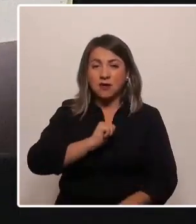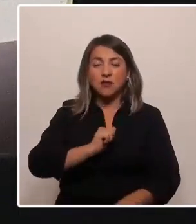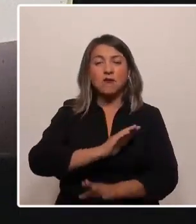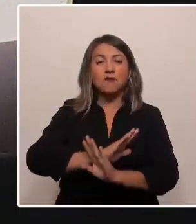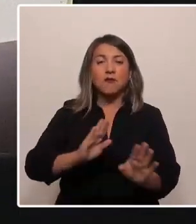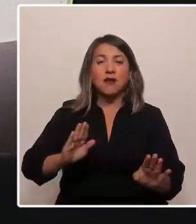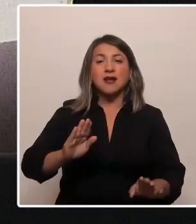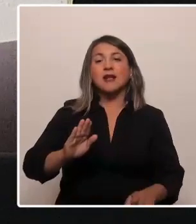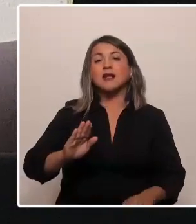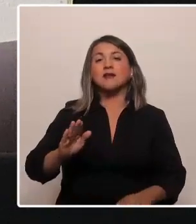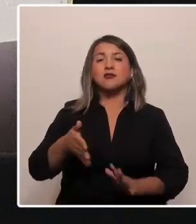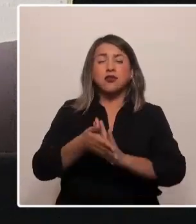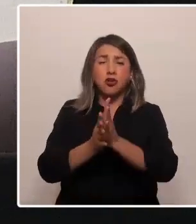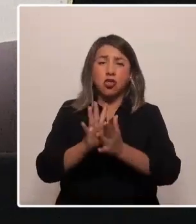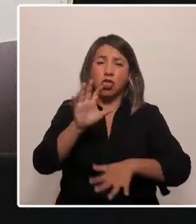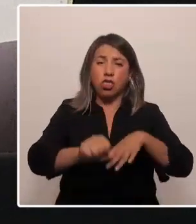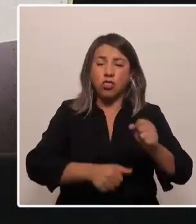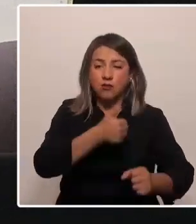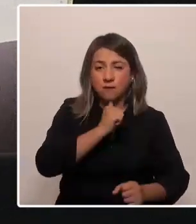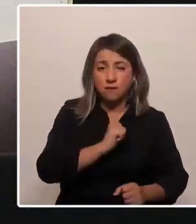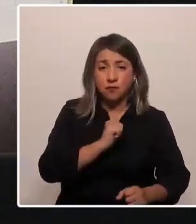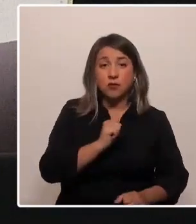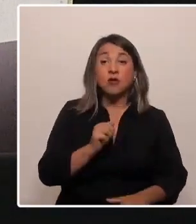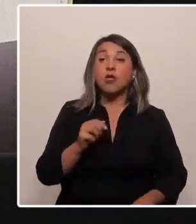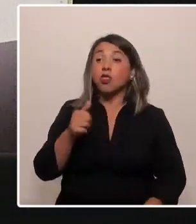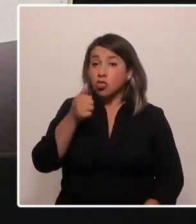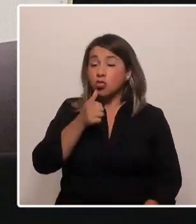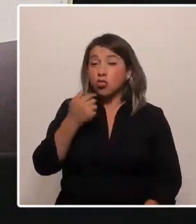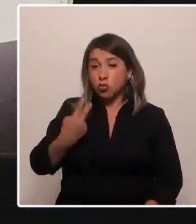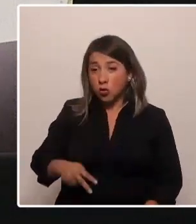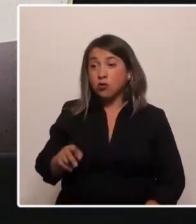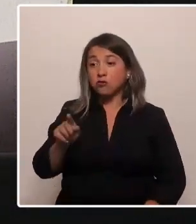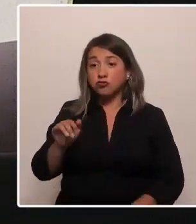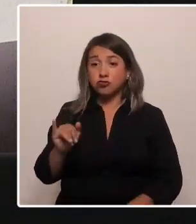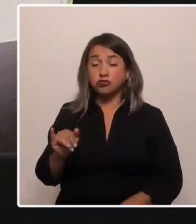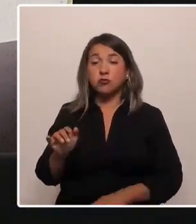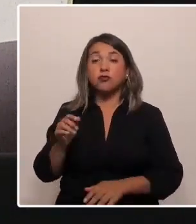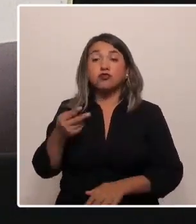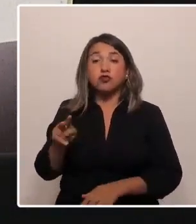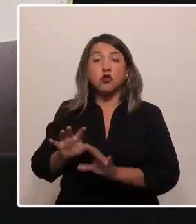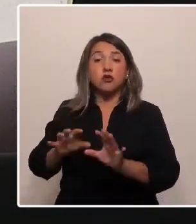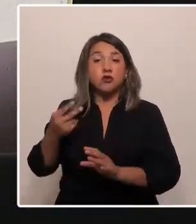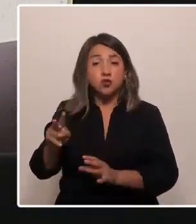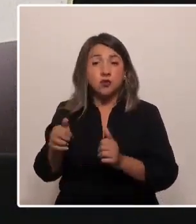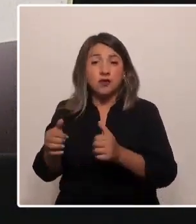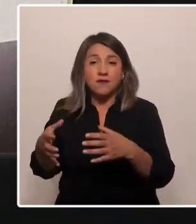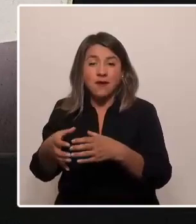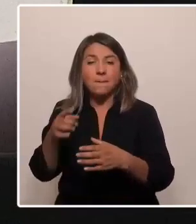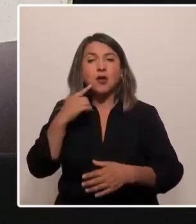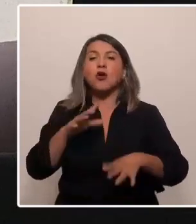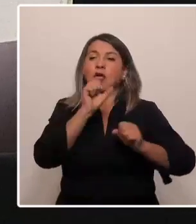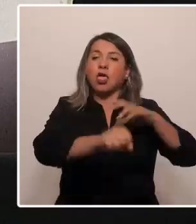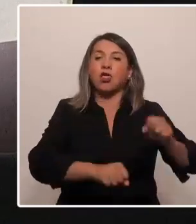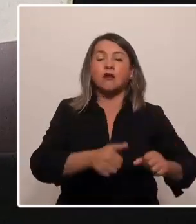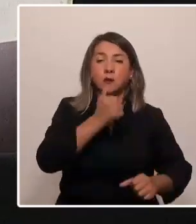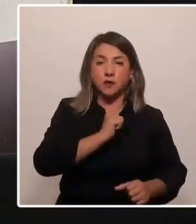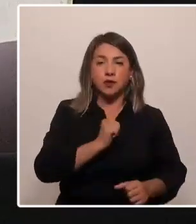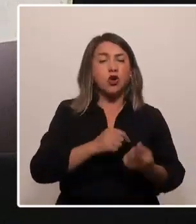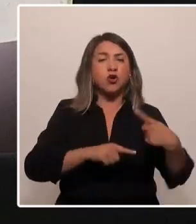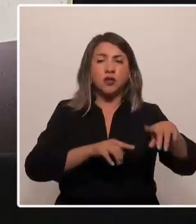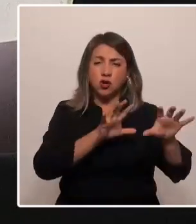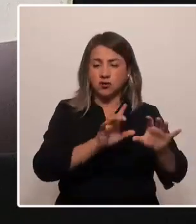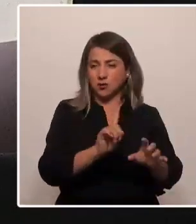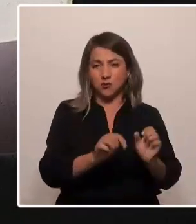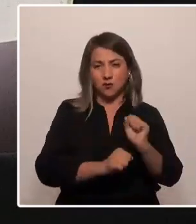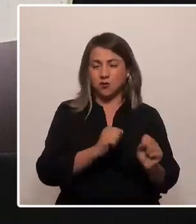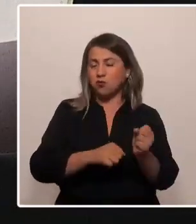público. Los dueños, que sean dueños de lo que les corresponde. No pueden ejercer soberanía ni propiedad sobre lo común. Esto es